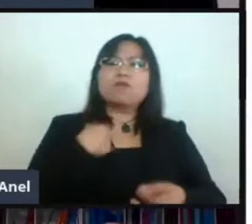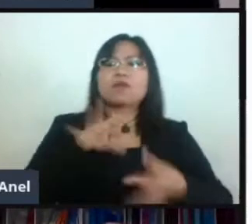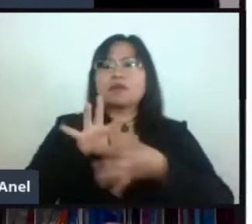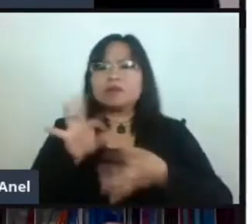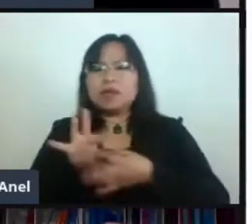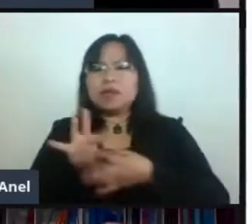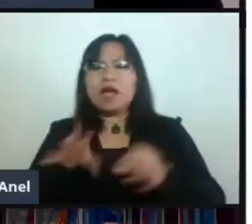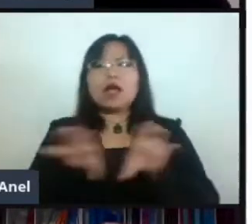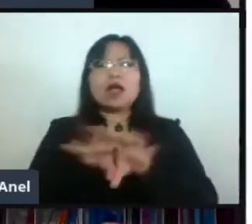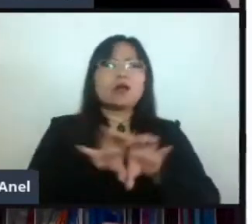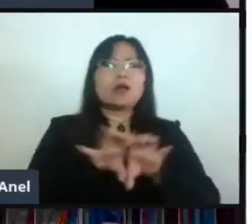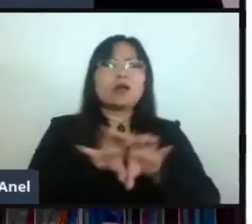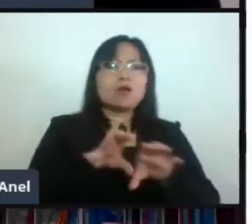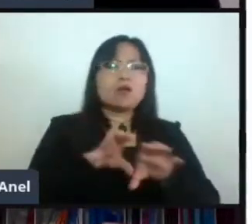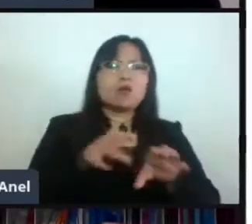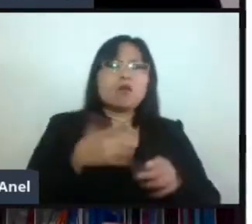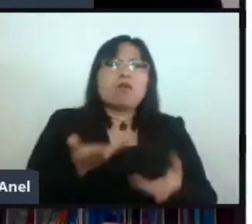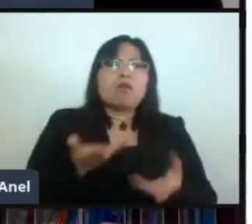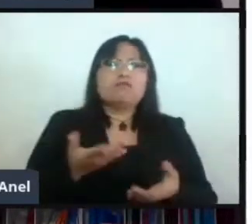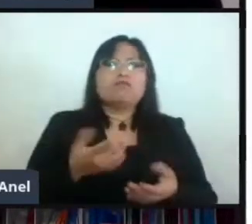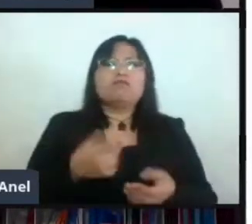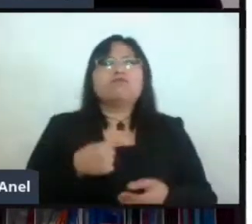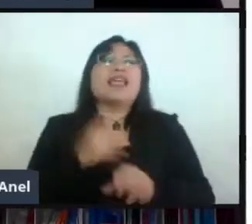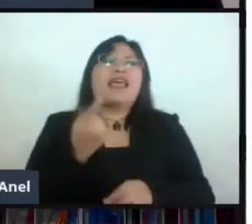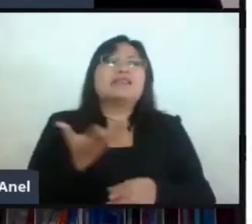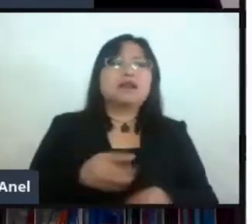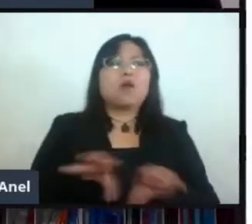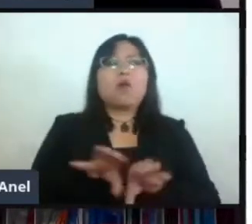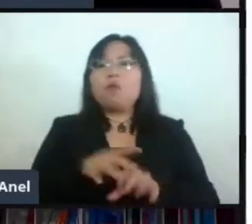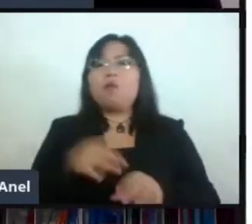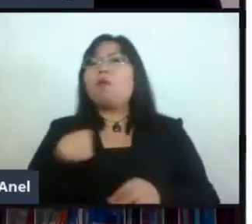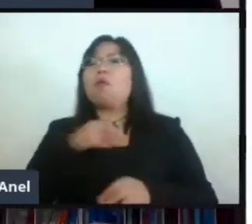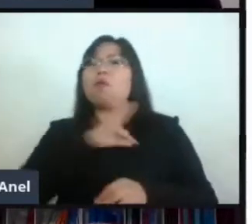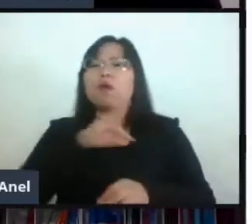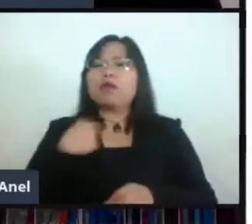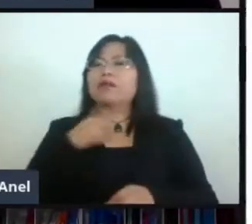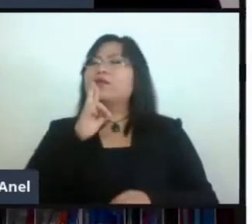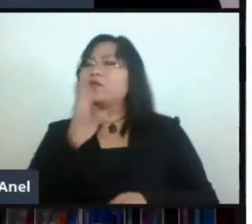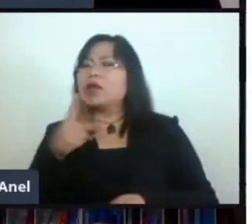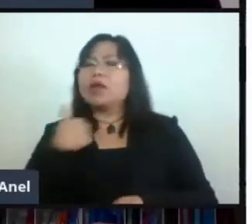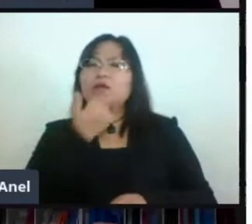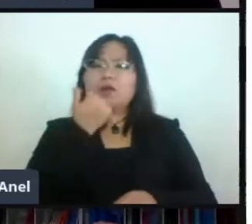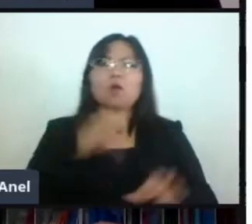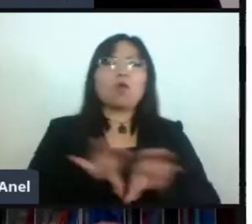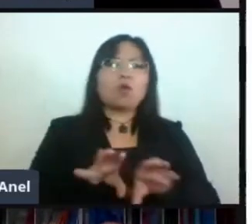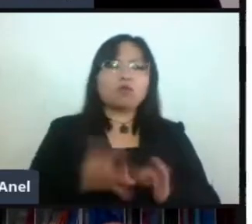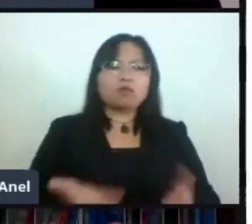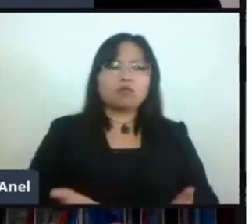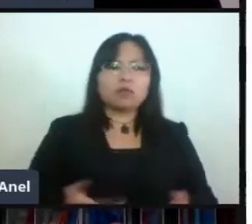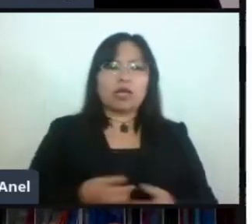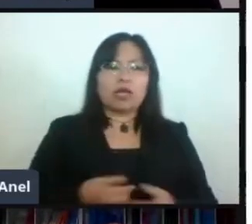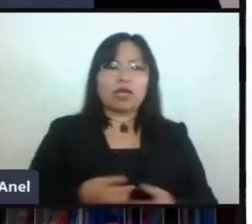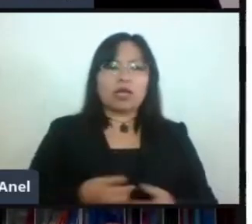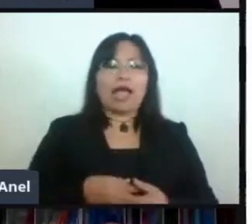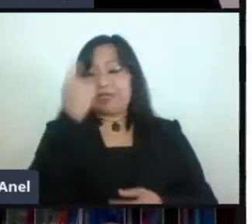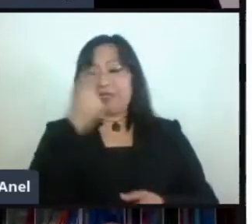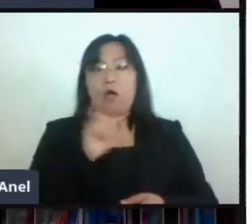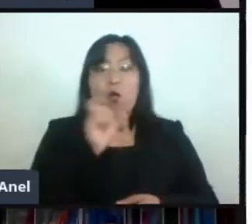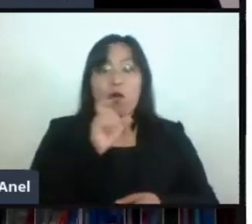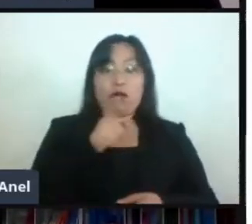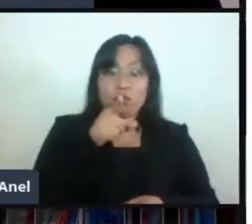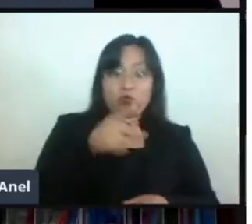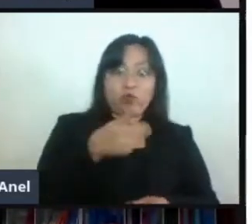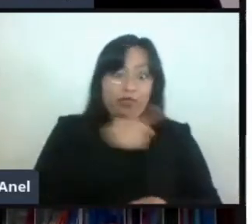sobre la retroalimentación que tú acabas de mencionar? Ok, la retroalimentación es devolverle al alumno